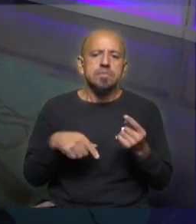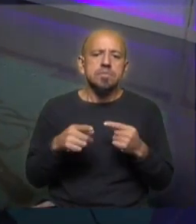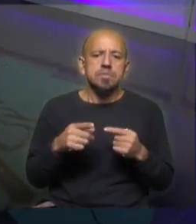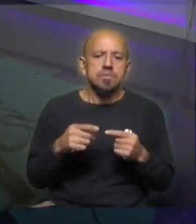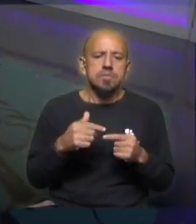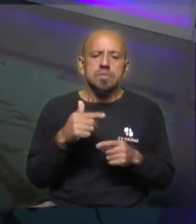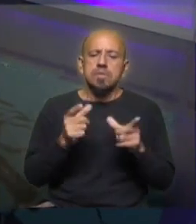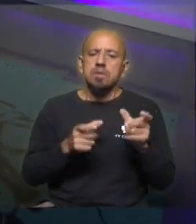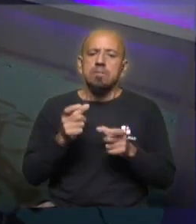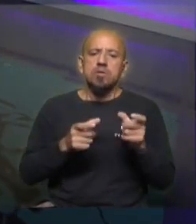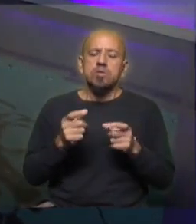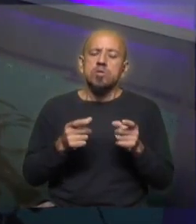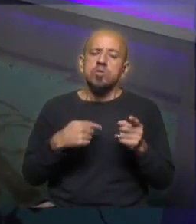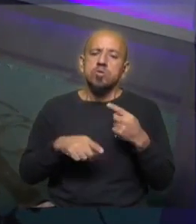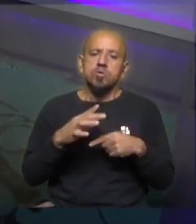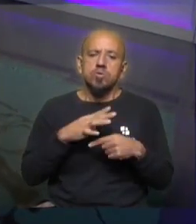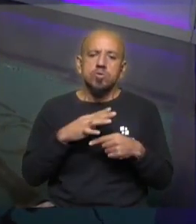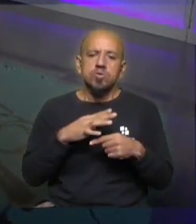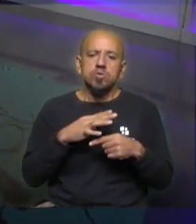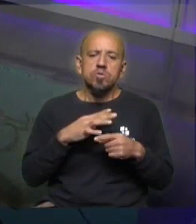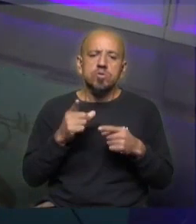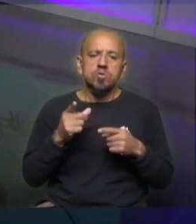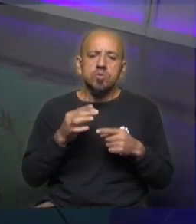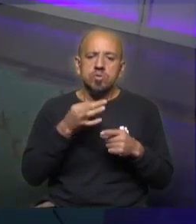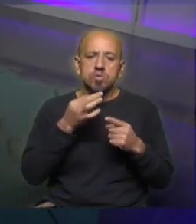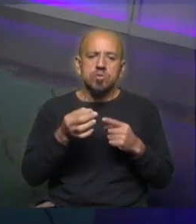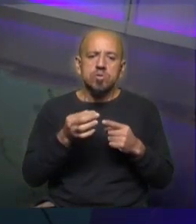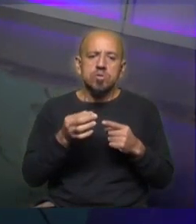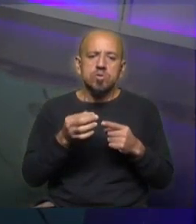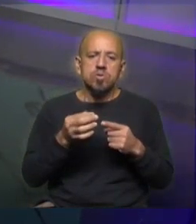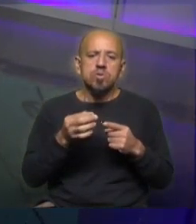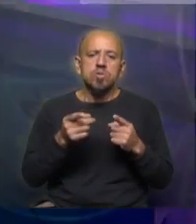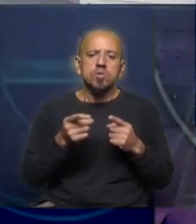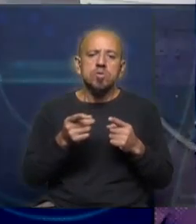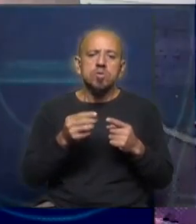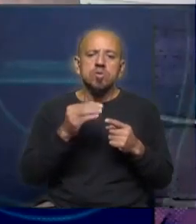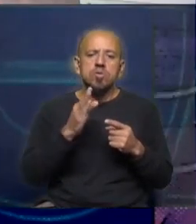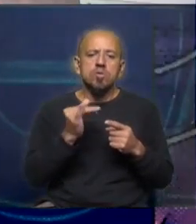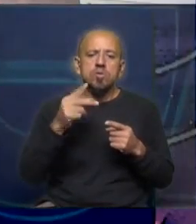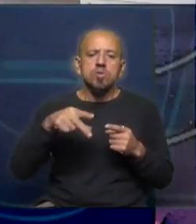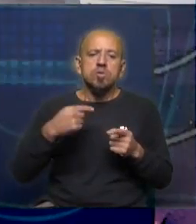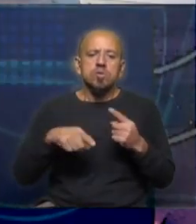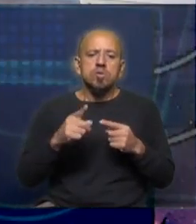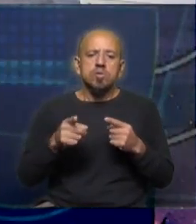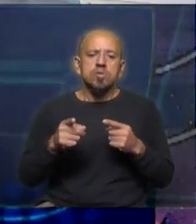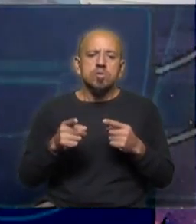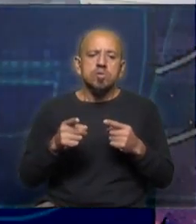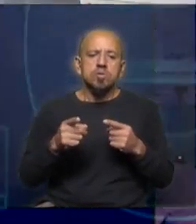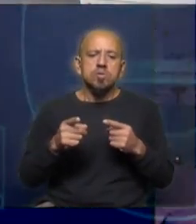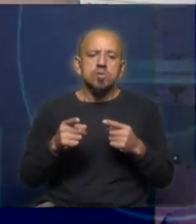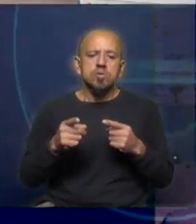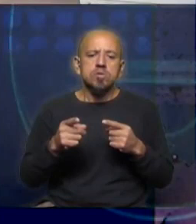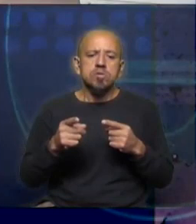digamos personajes aparecían atrás y mira Vos como dice Felipe claro Felipe piña que me hizo el honor de de prorrogar El libro porque yo